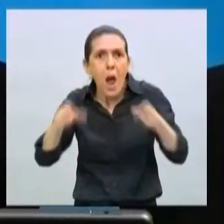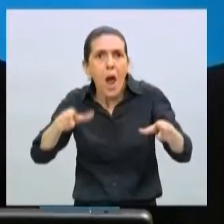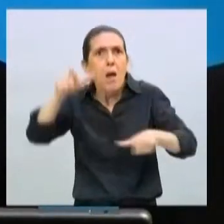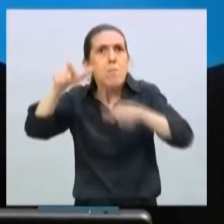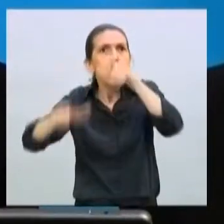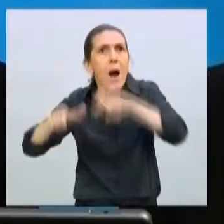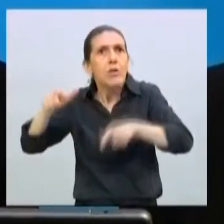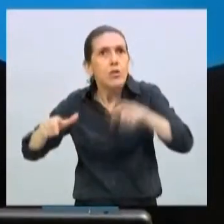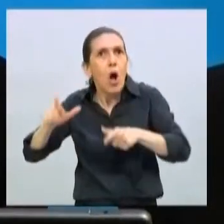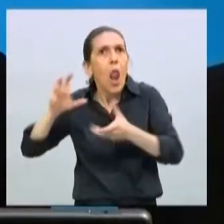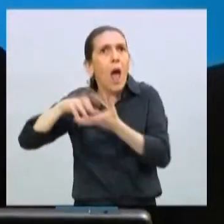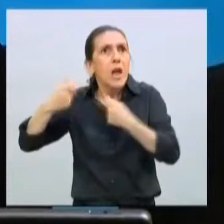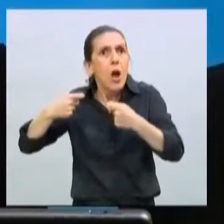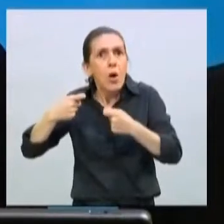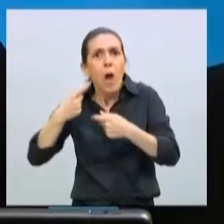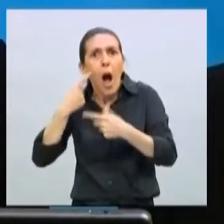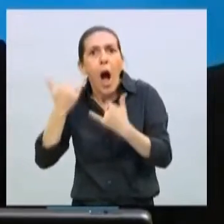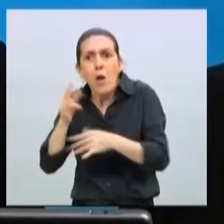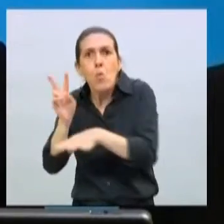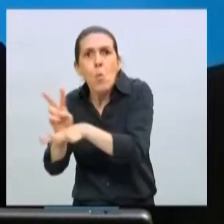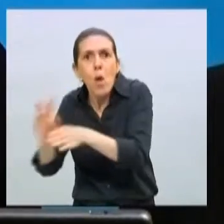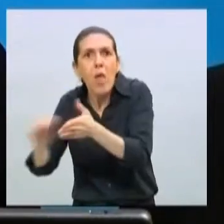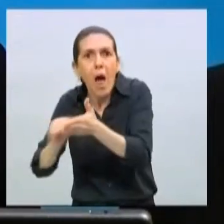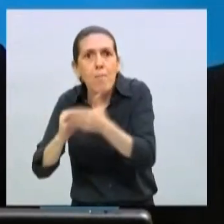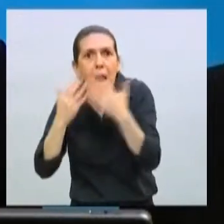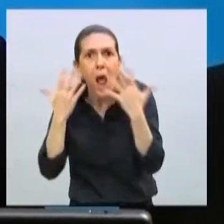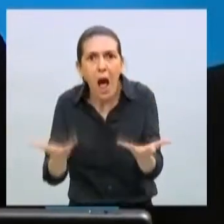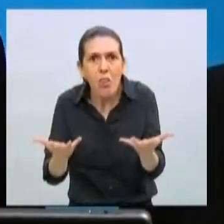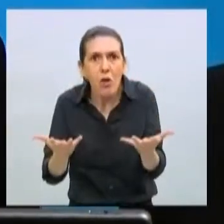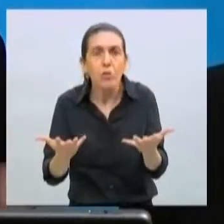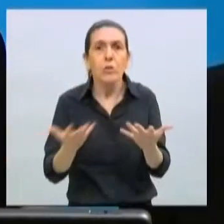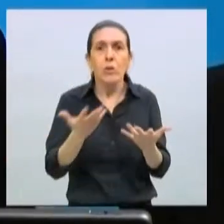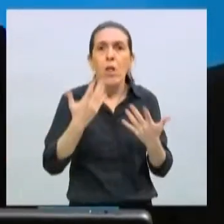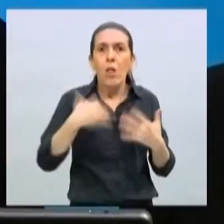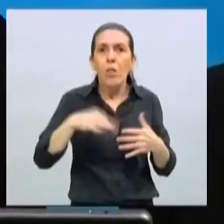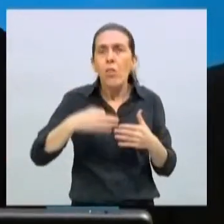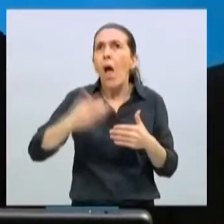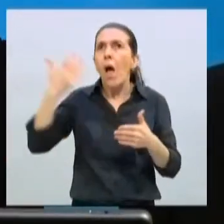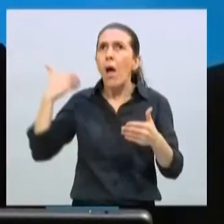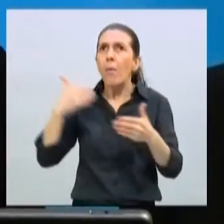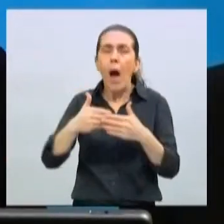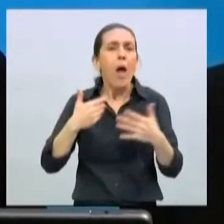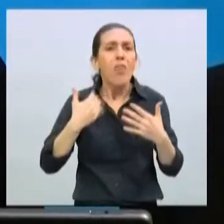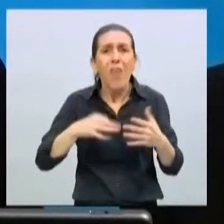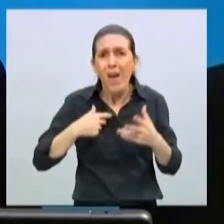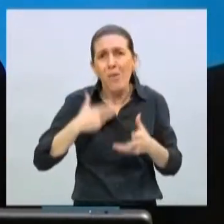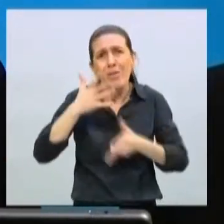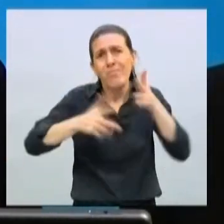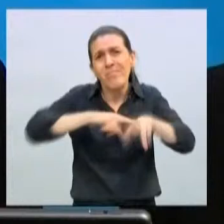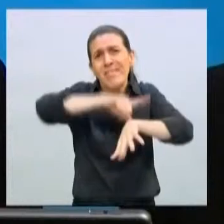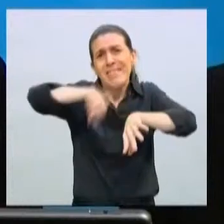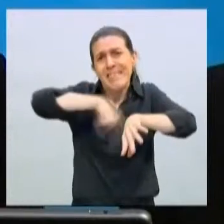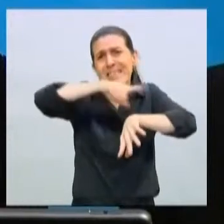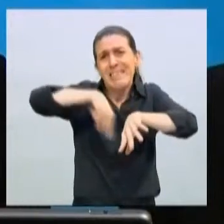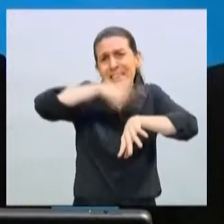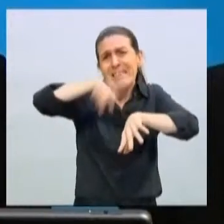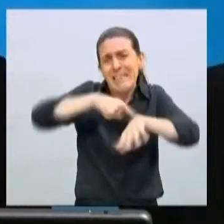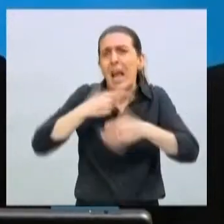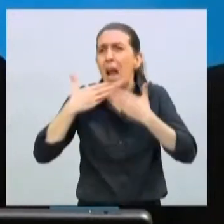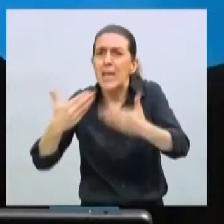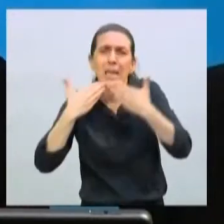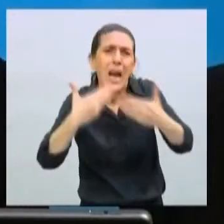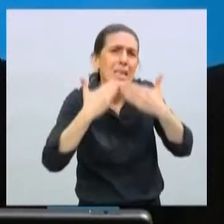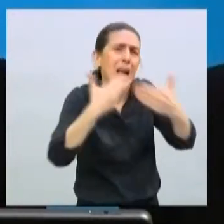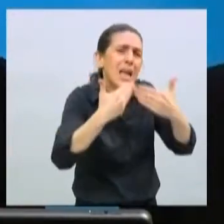a sus trabajadores. Entonces, tendría que pasar mucho tiempo dándole las gracias a muchísimos argentinos. Y lo